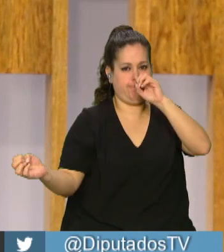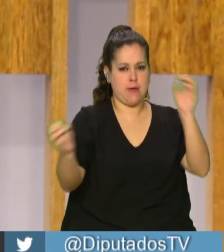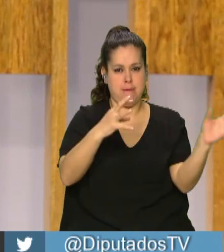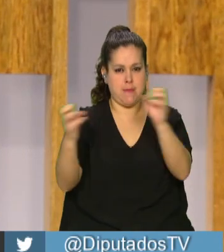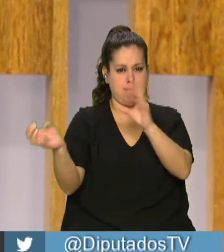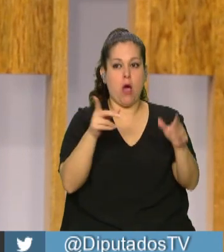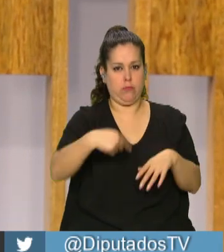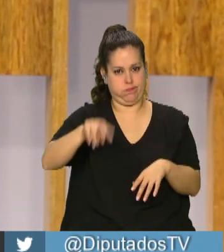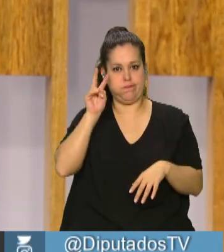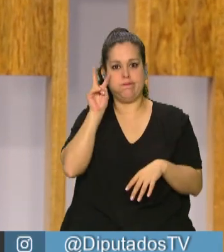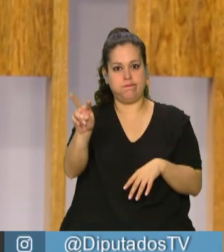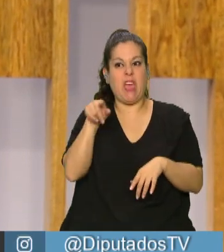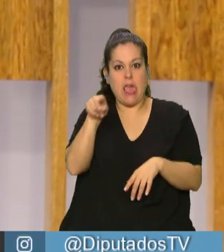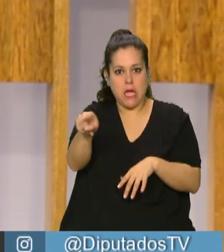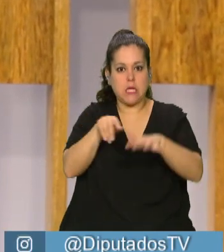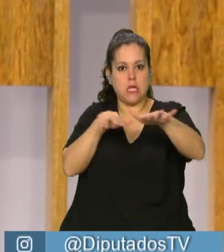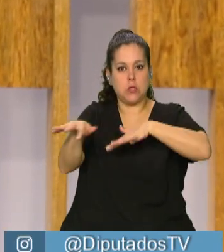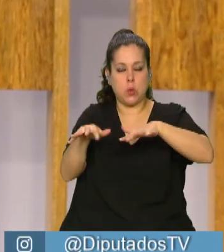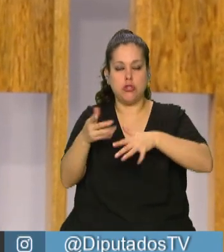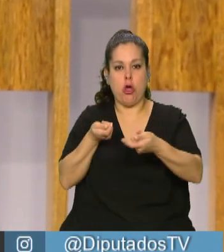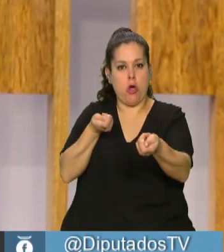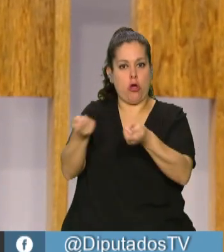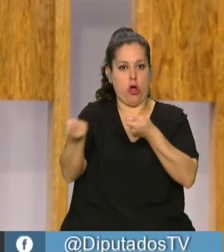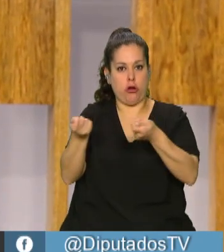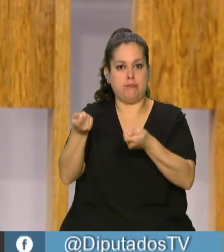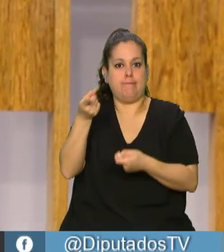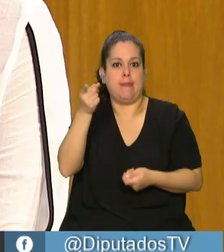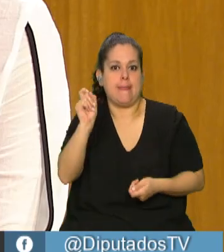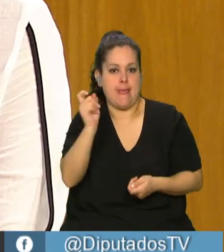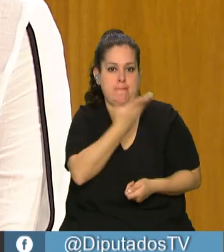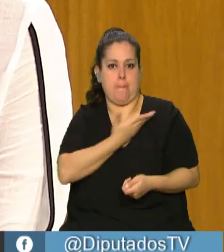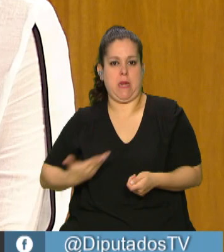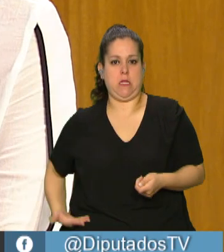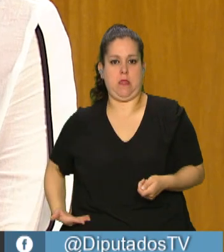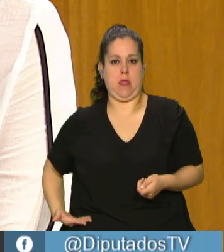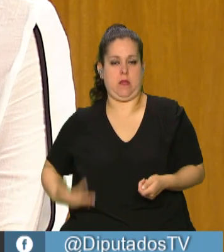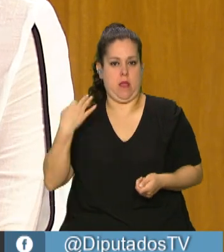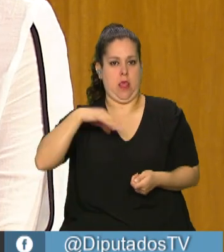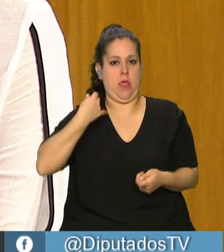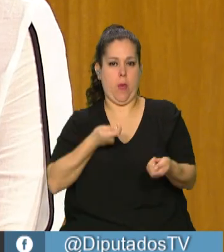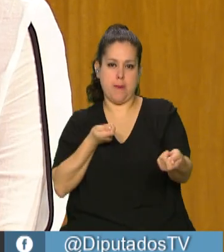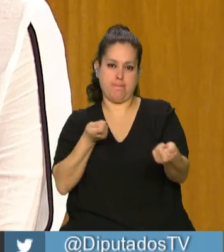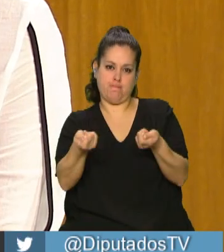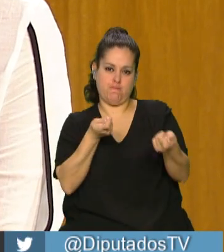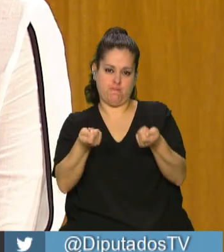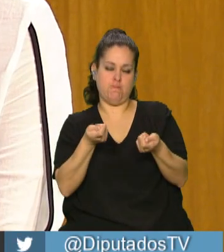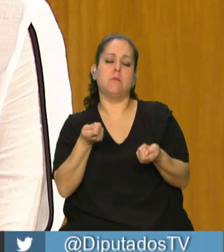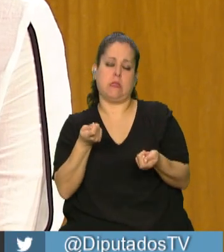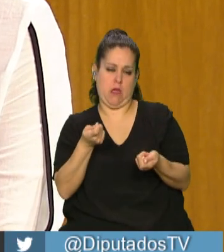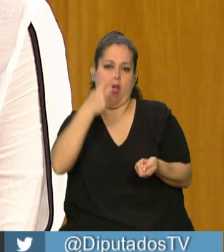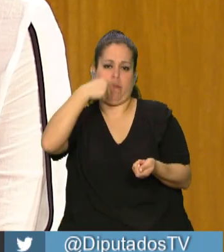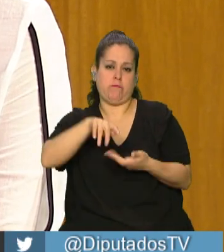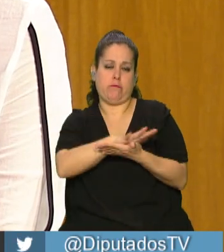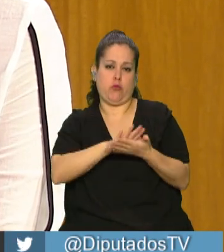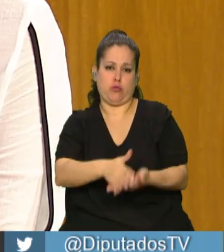bueno, digamos que el control de la situación lo tiene el presidente, que lo ha sabido manejar muy bien,